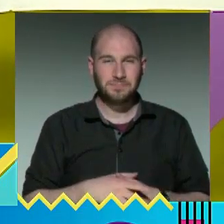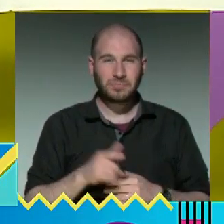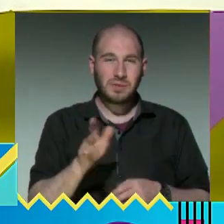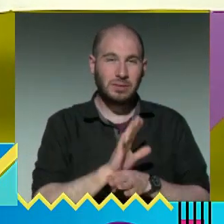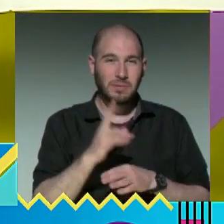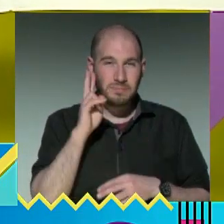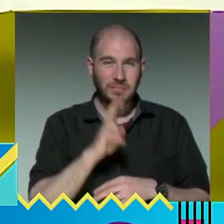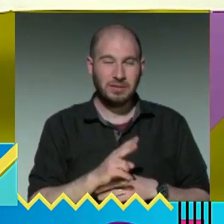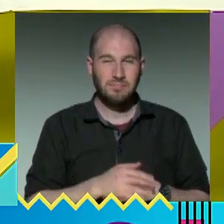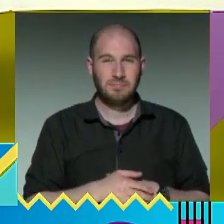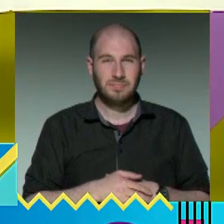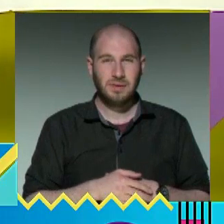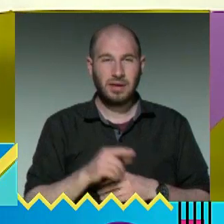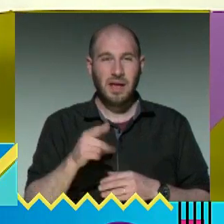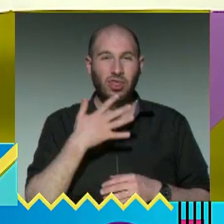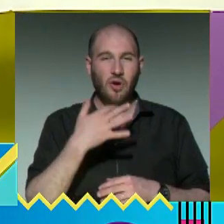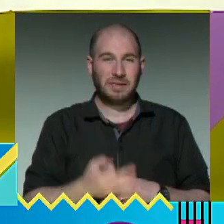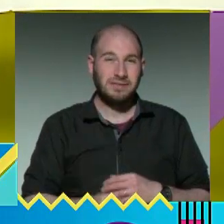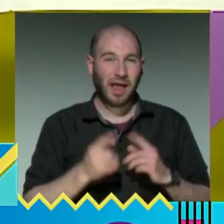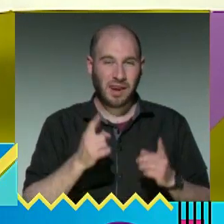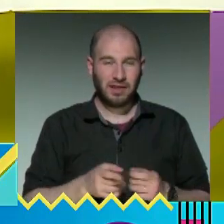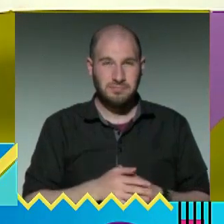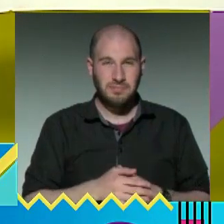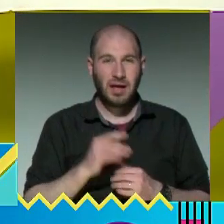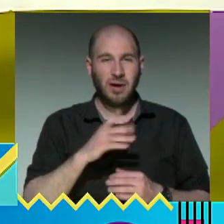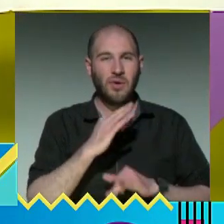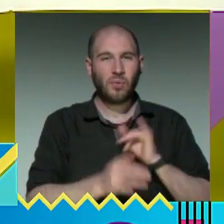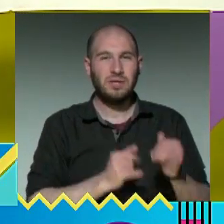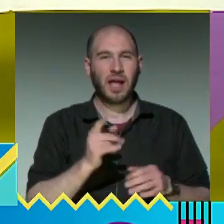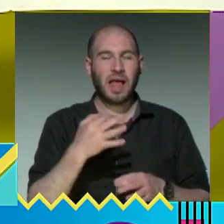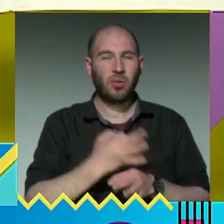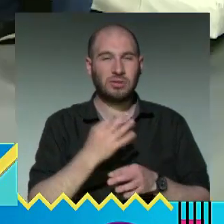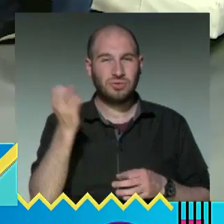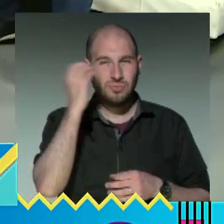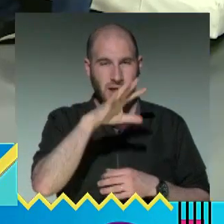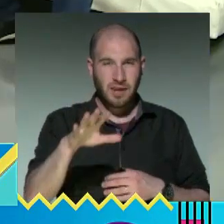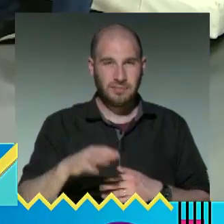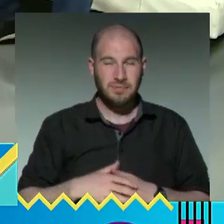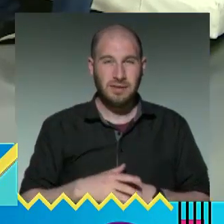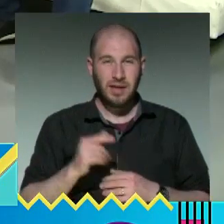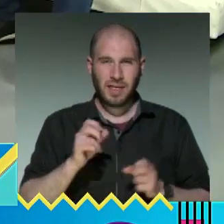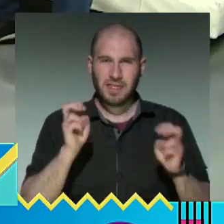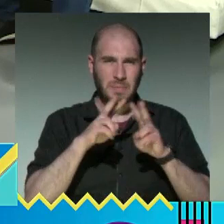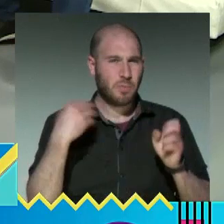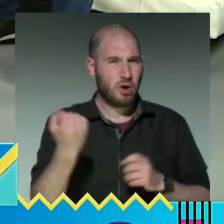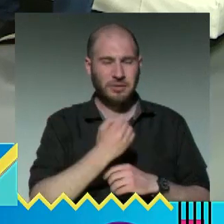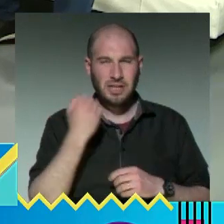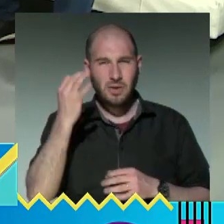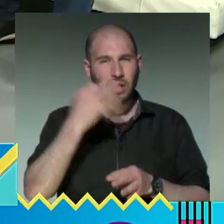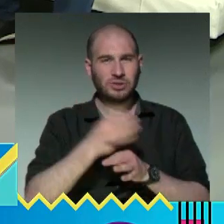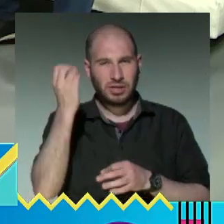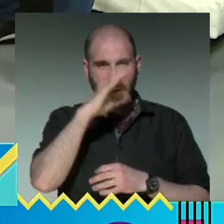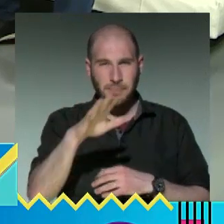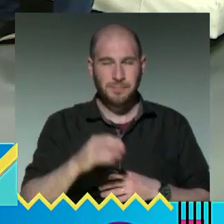una película, en este caso también de un documental. Y en este caso hablábamos de educación rural y es flor de tema la educación rural, ¿o